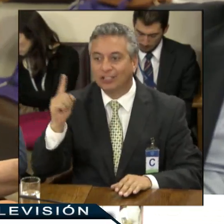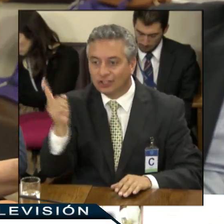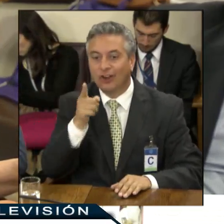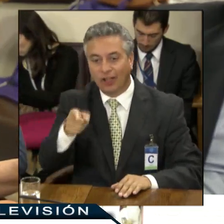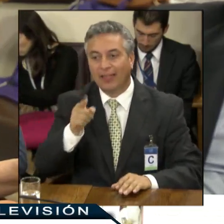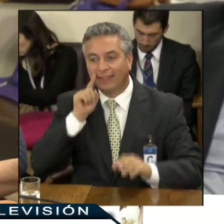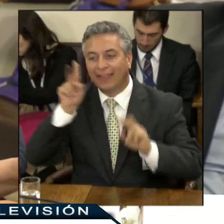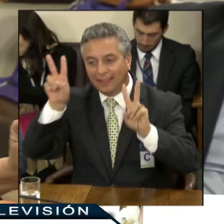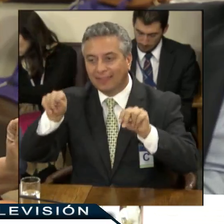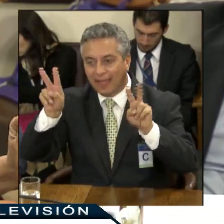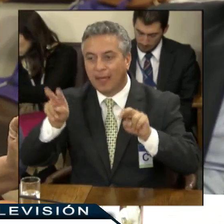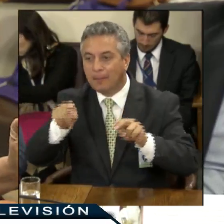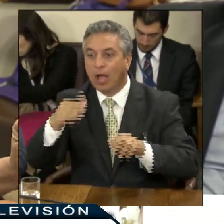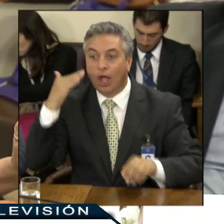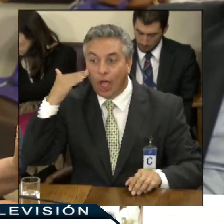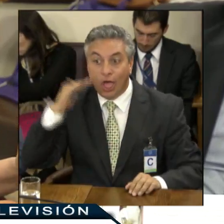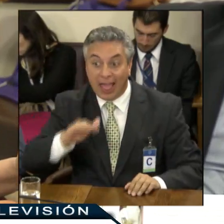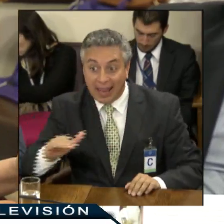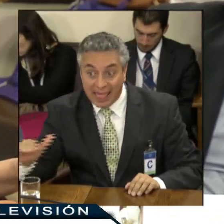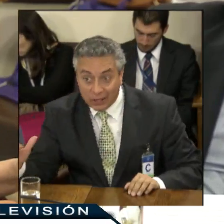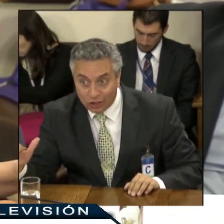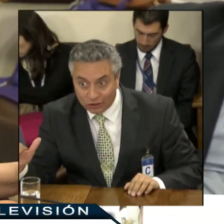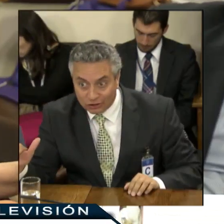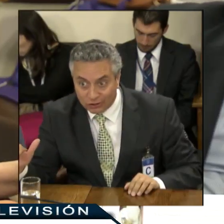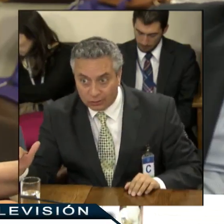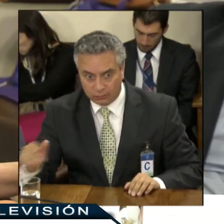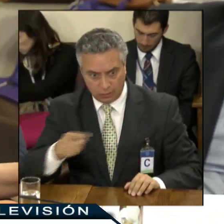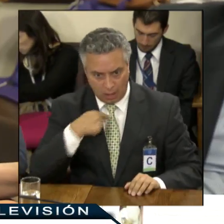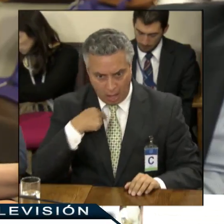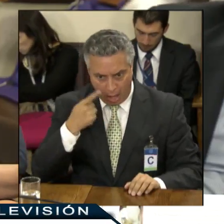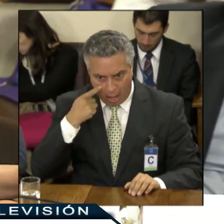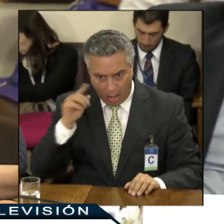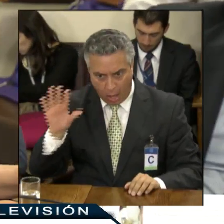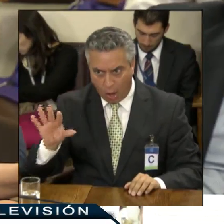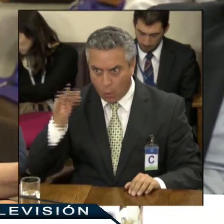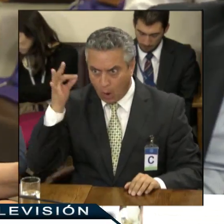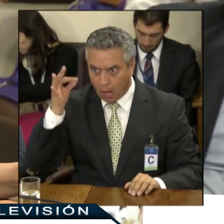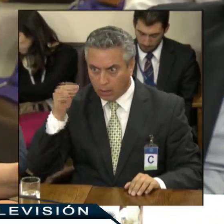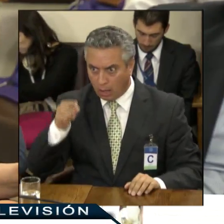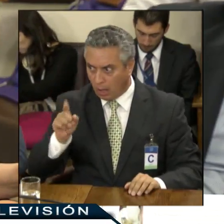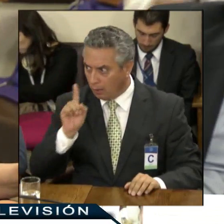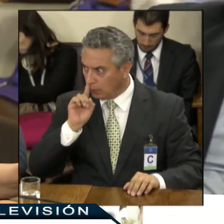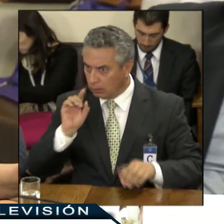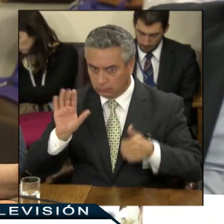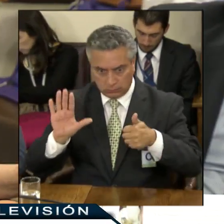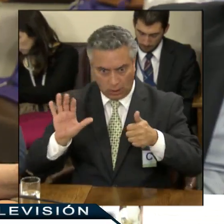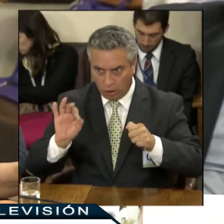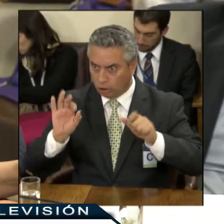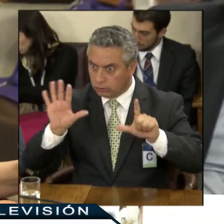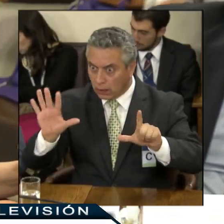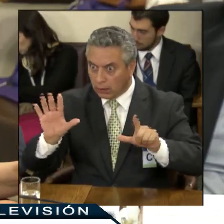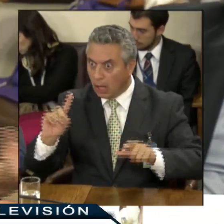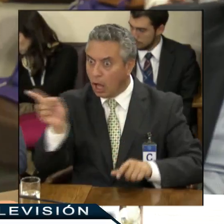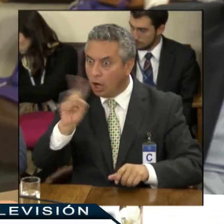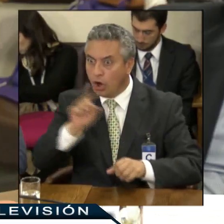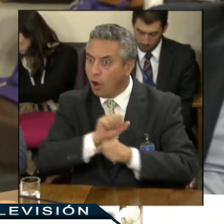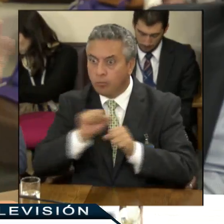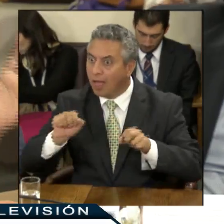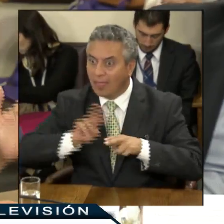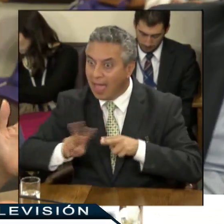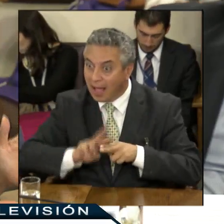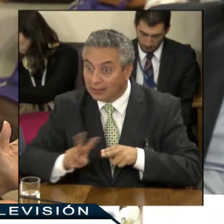que tenía que ver con los con los niños y cuando nos dimos cuenta que cabían seis o siete cosas que no se podían hacer